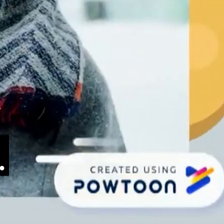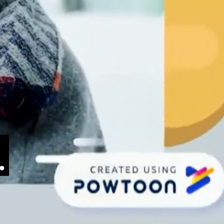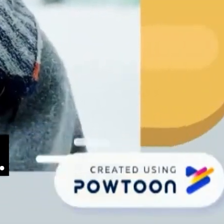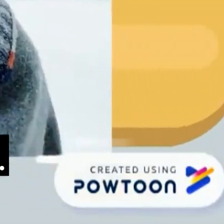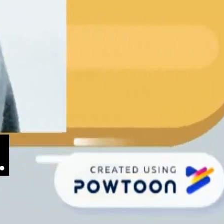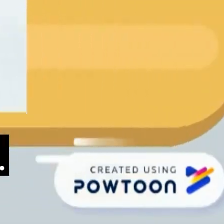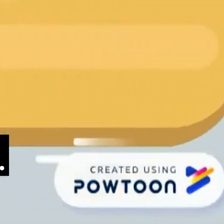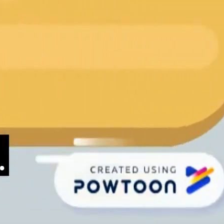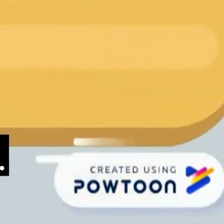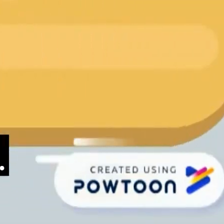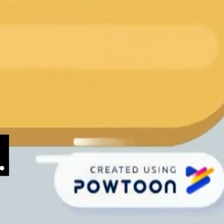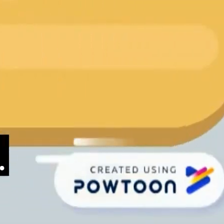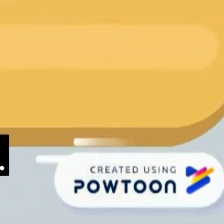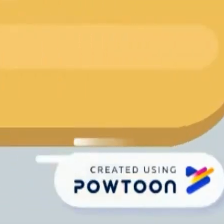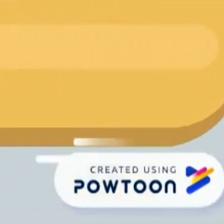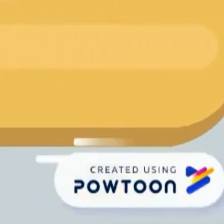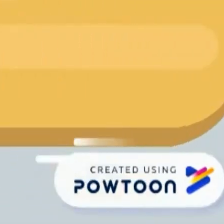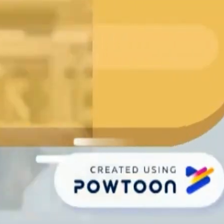observa